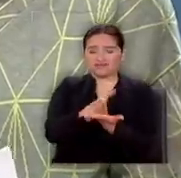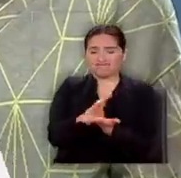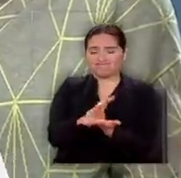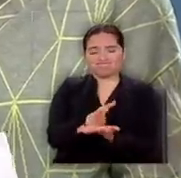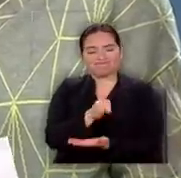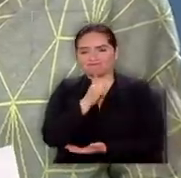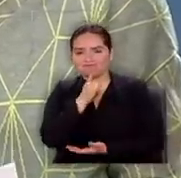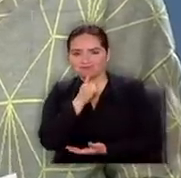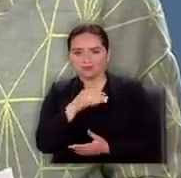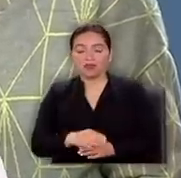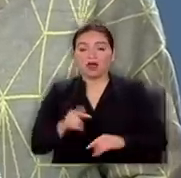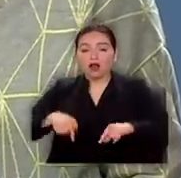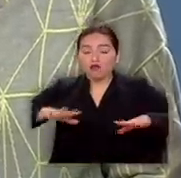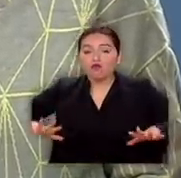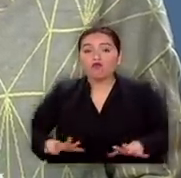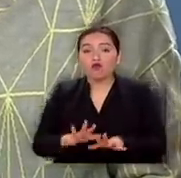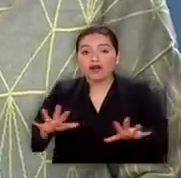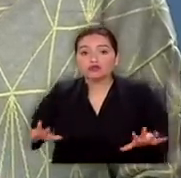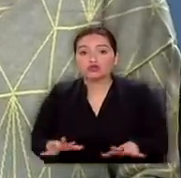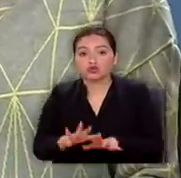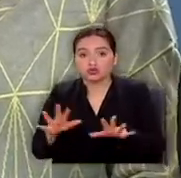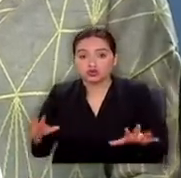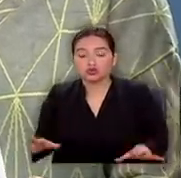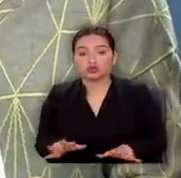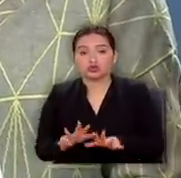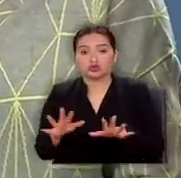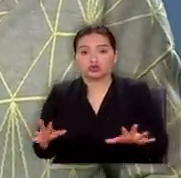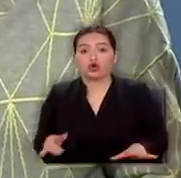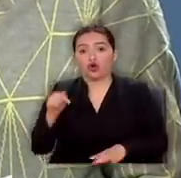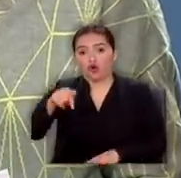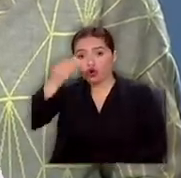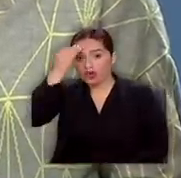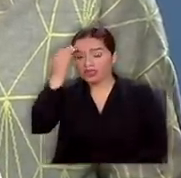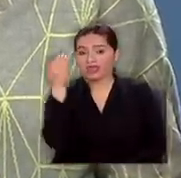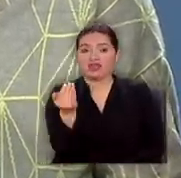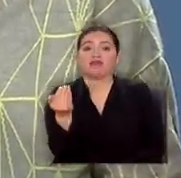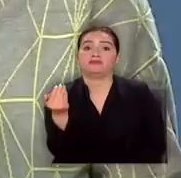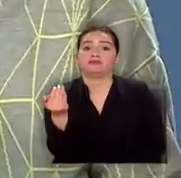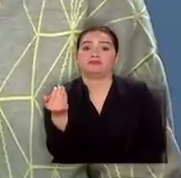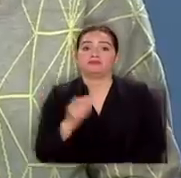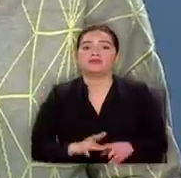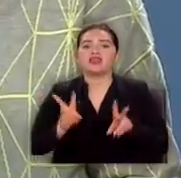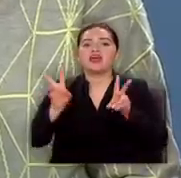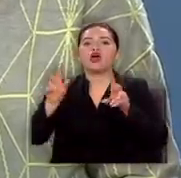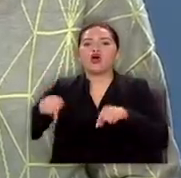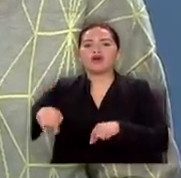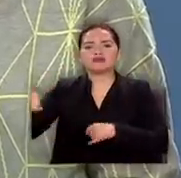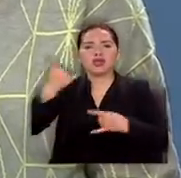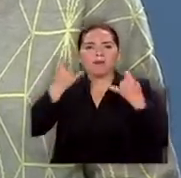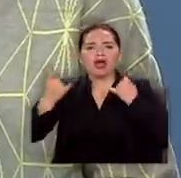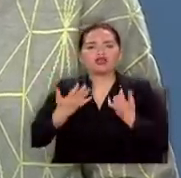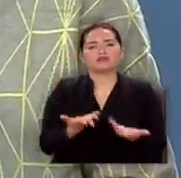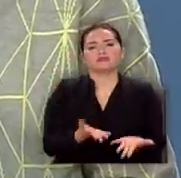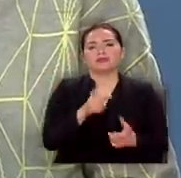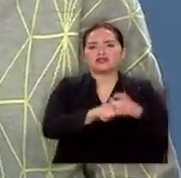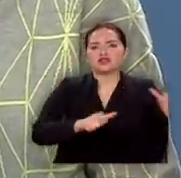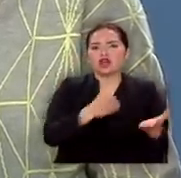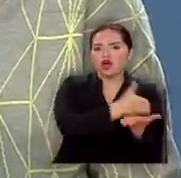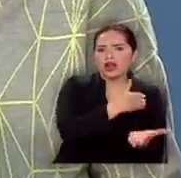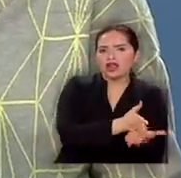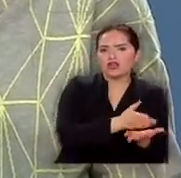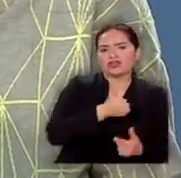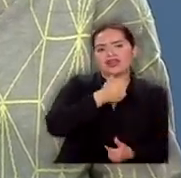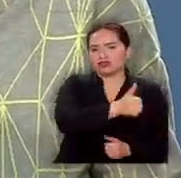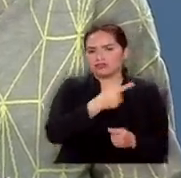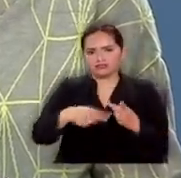haciendo el esfuerzo y díaz y ahí quiero agradecer porque la verdad que durante la mañana hemos recibido llamadas de esos tenedores y de alcaldes que hoy día no están con